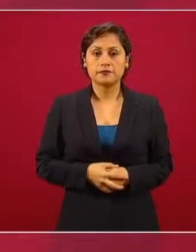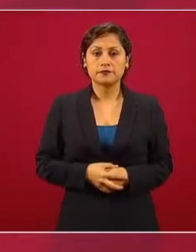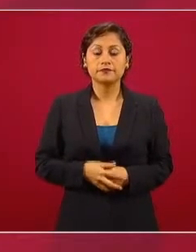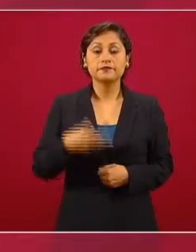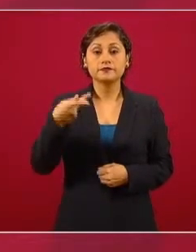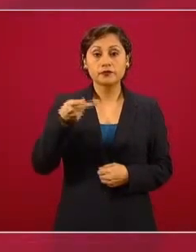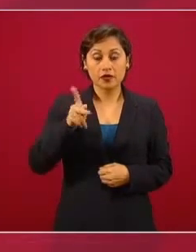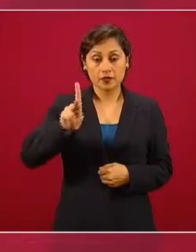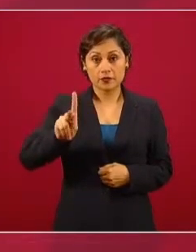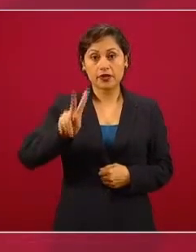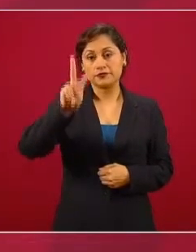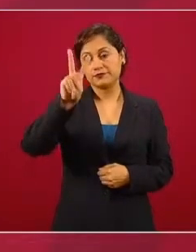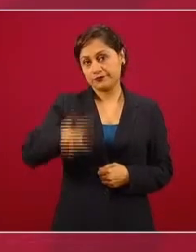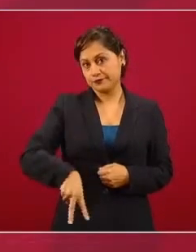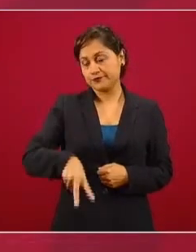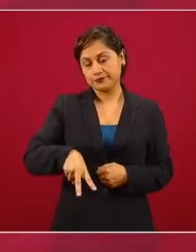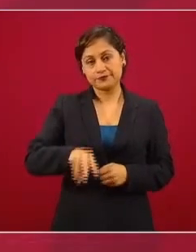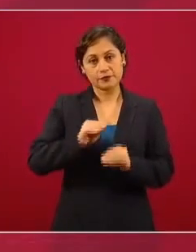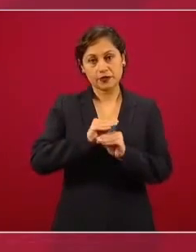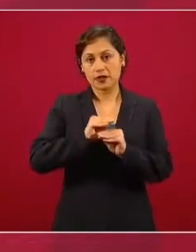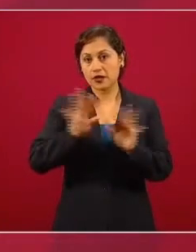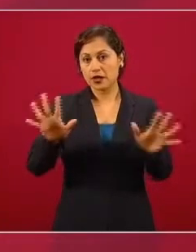virus muy